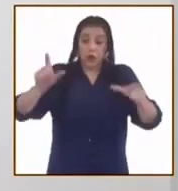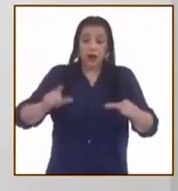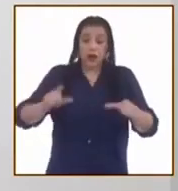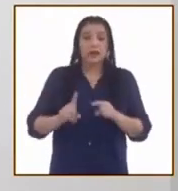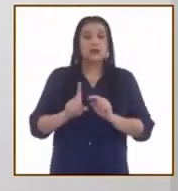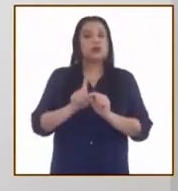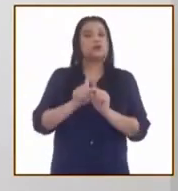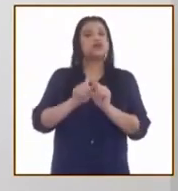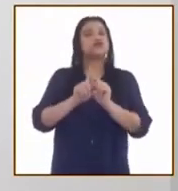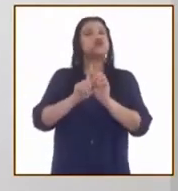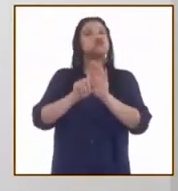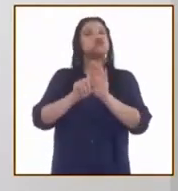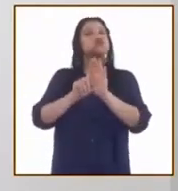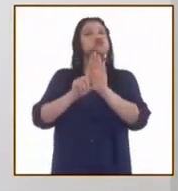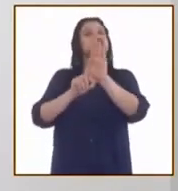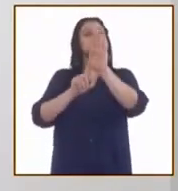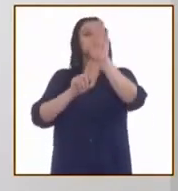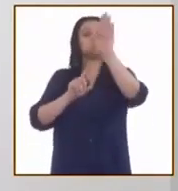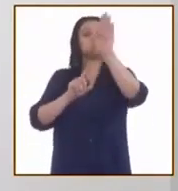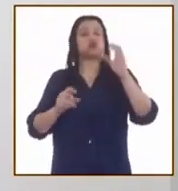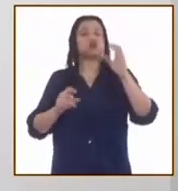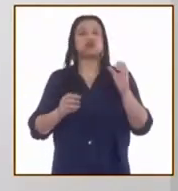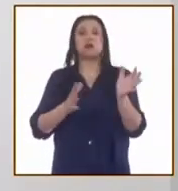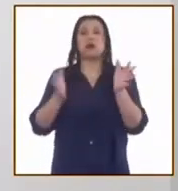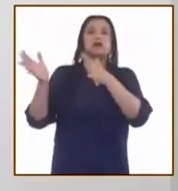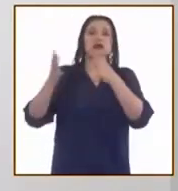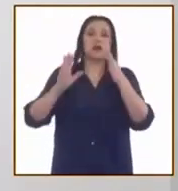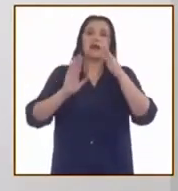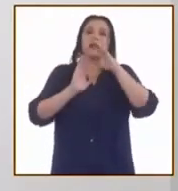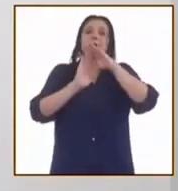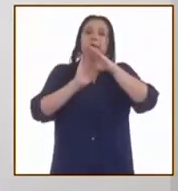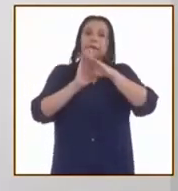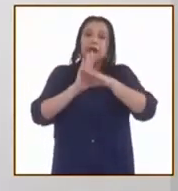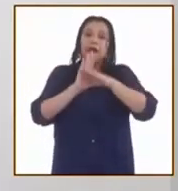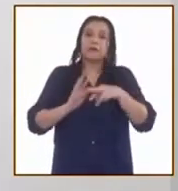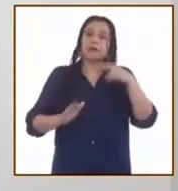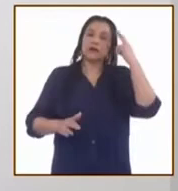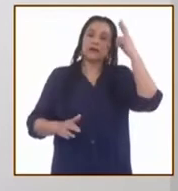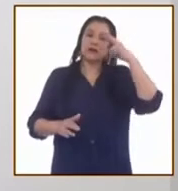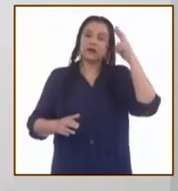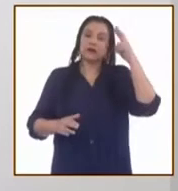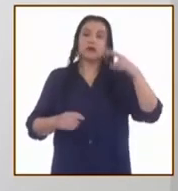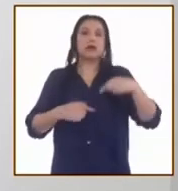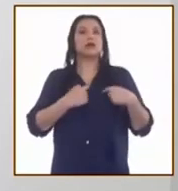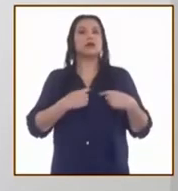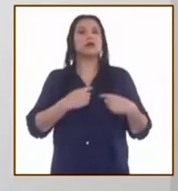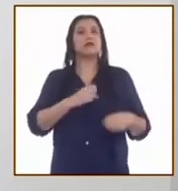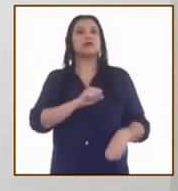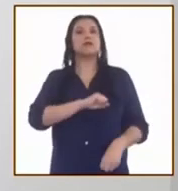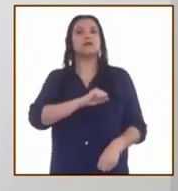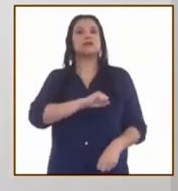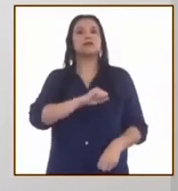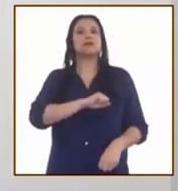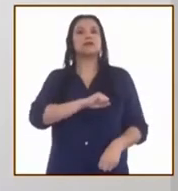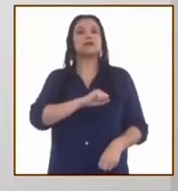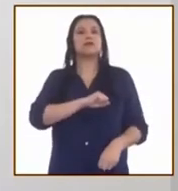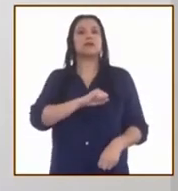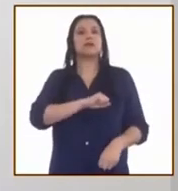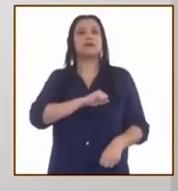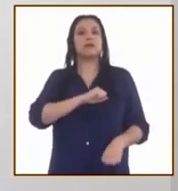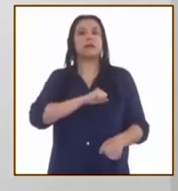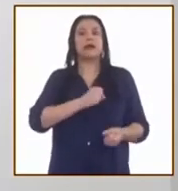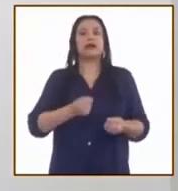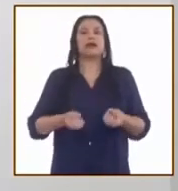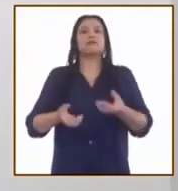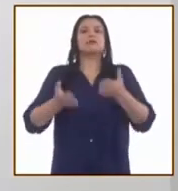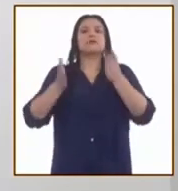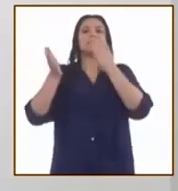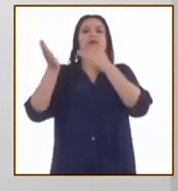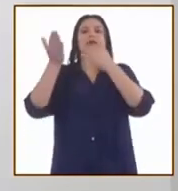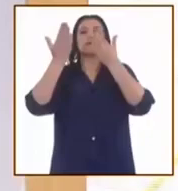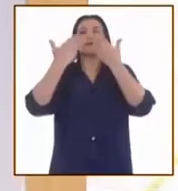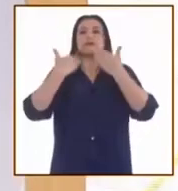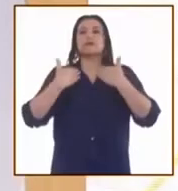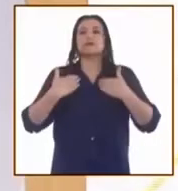el nivel de oxígeno es menor, por eso el corazón debe latir más rápido para proveer de oxígeno a